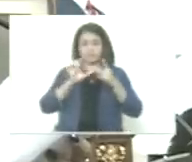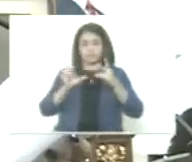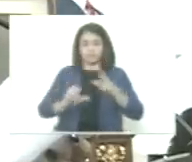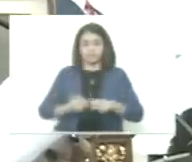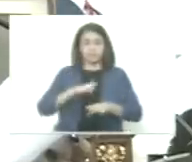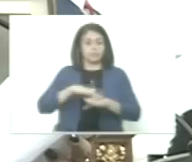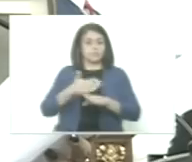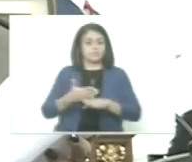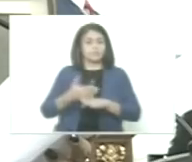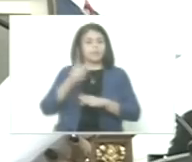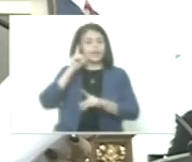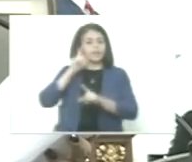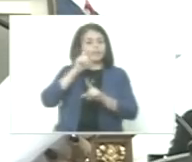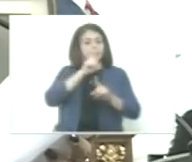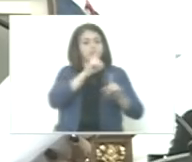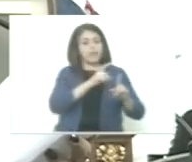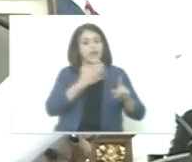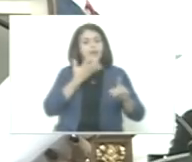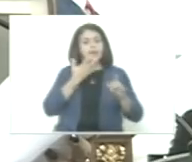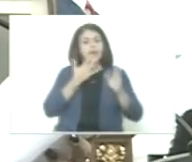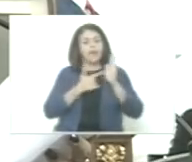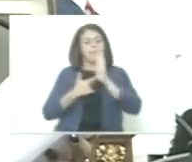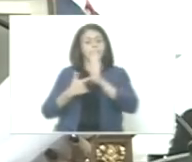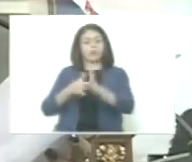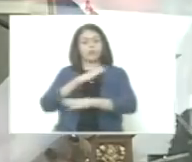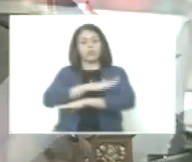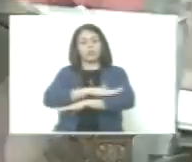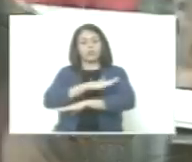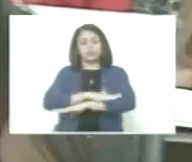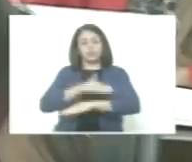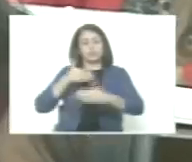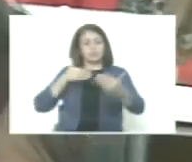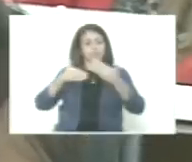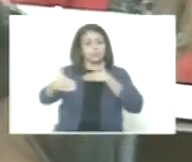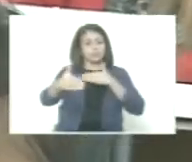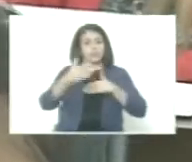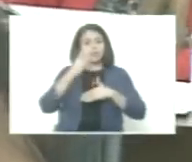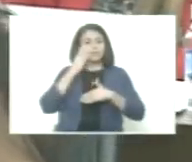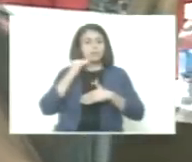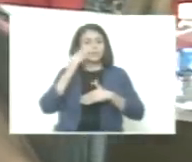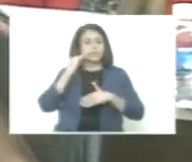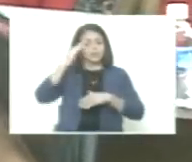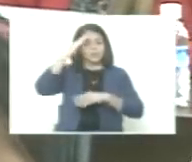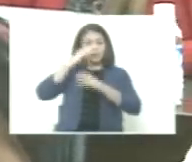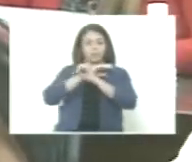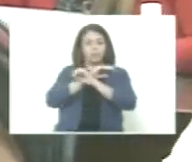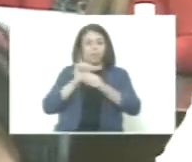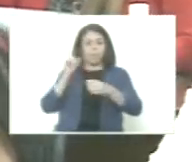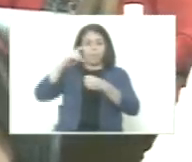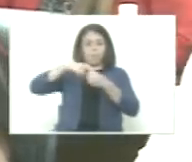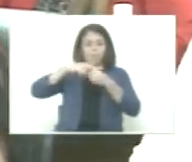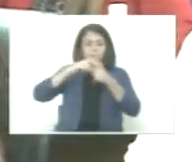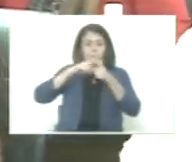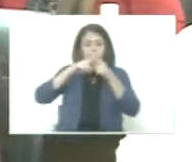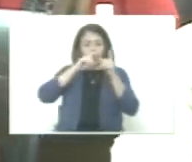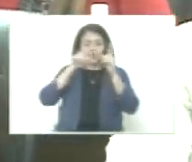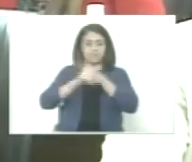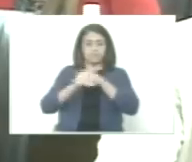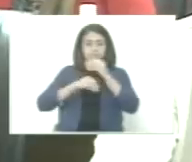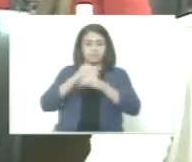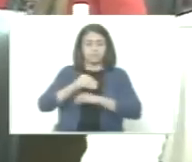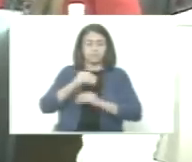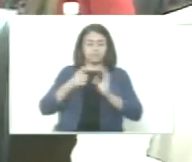por predicar con el ejemplo y que durante su prolongada trayectoria militante se convirtió en